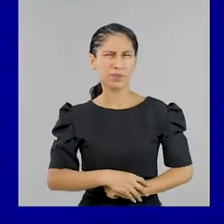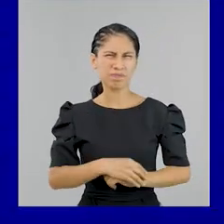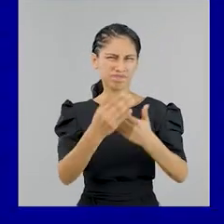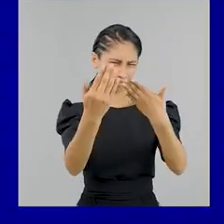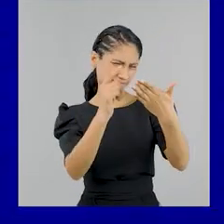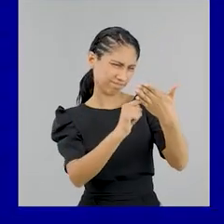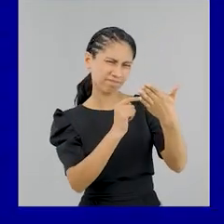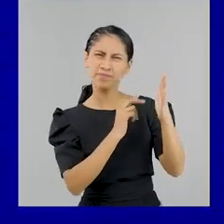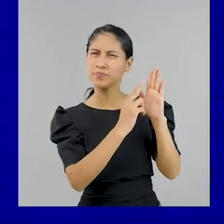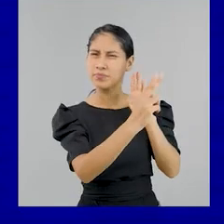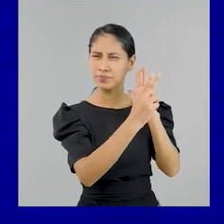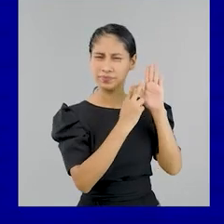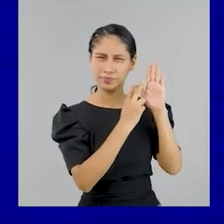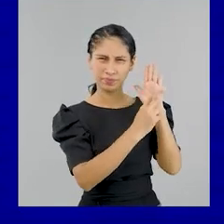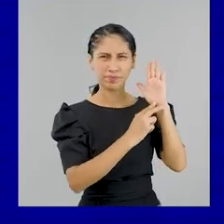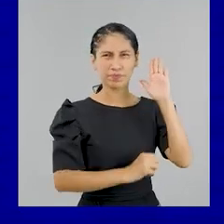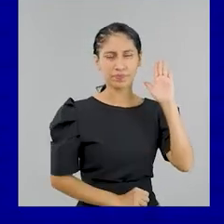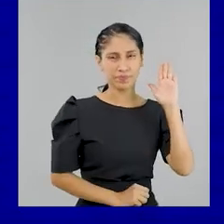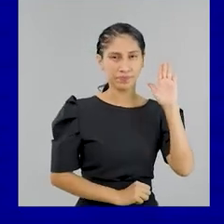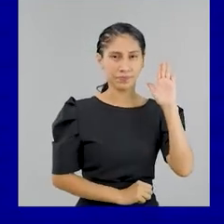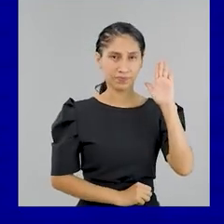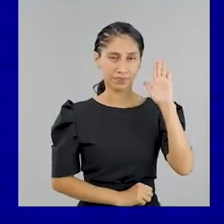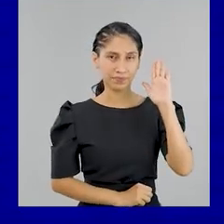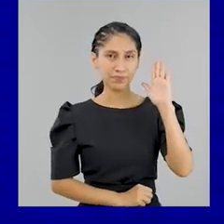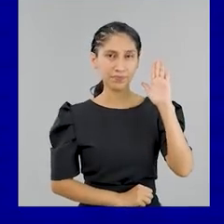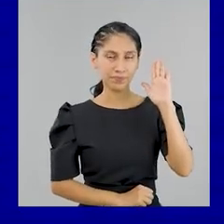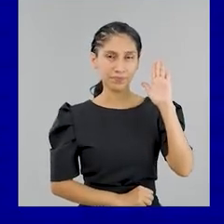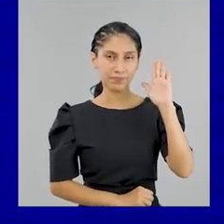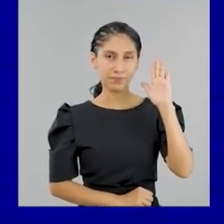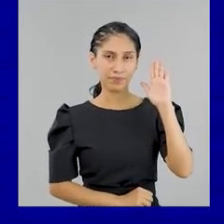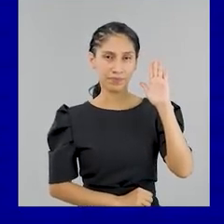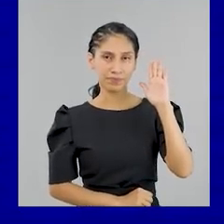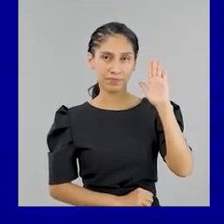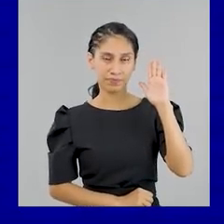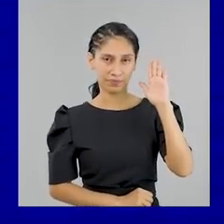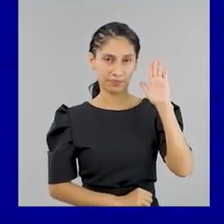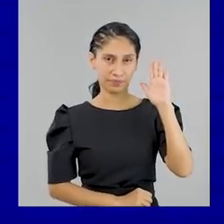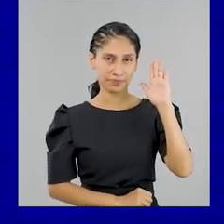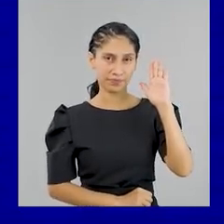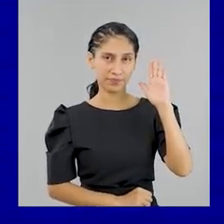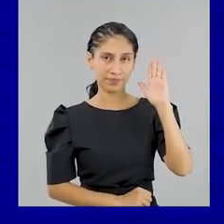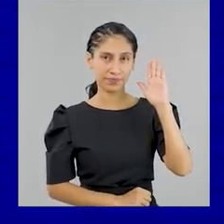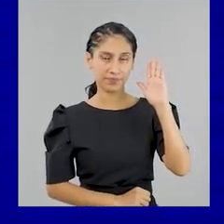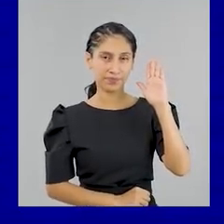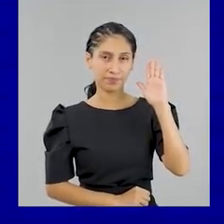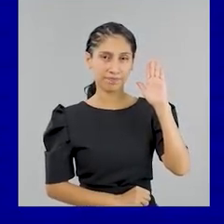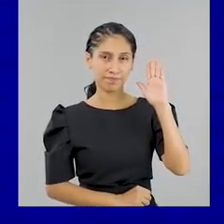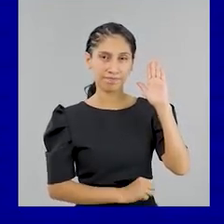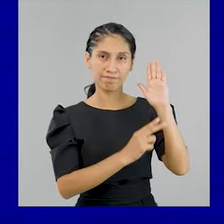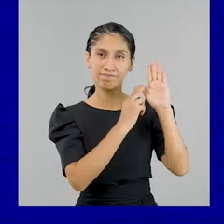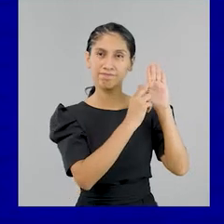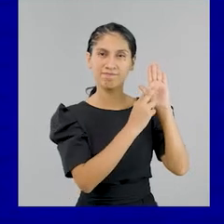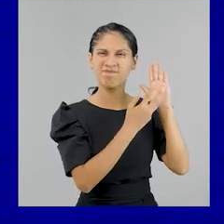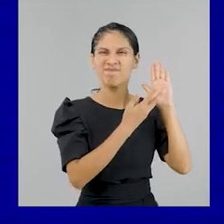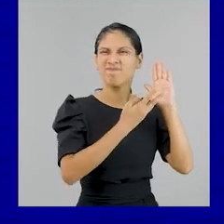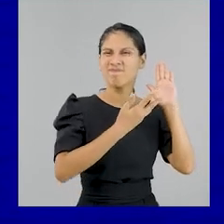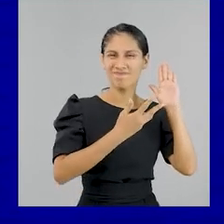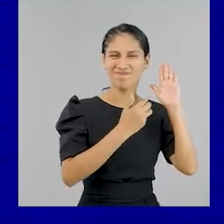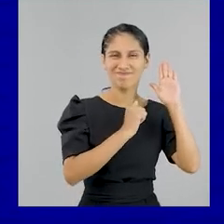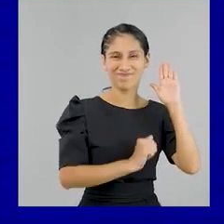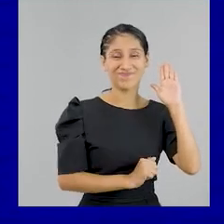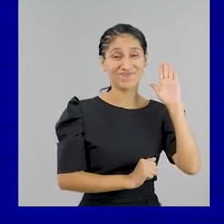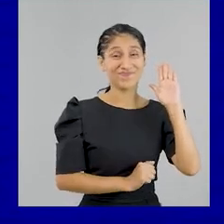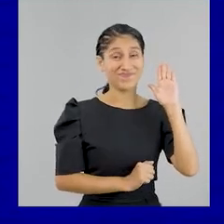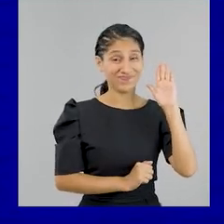Es una paráfrasis adecuada para ni 100 años después se podían dramatizar las hazañas de la mujer que